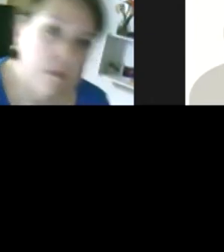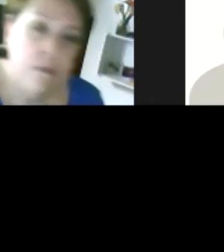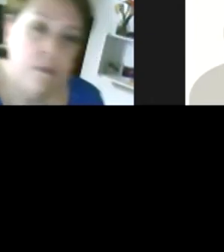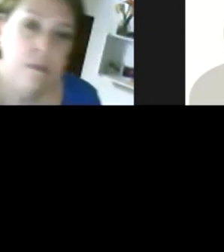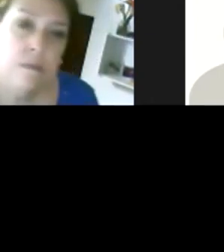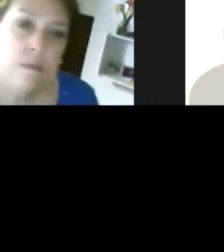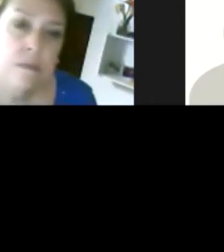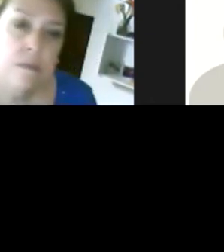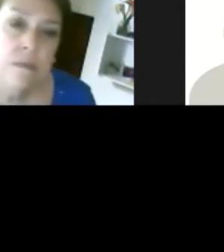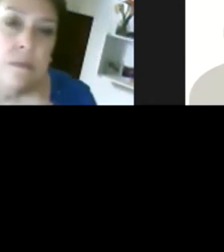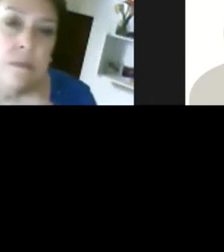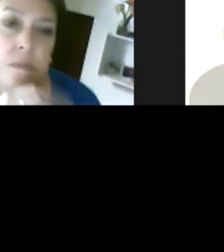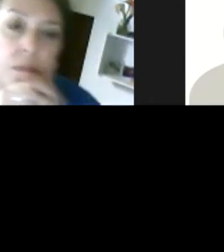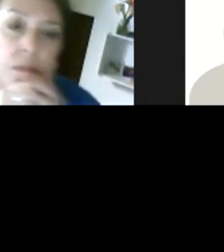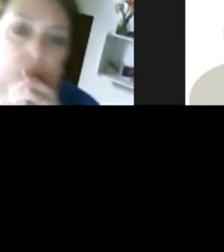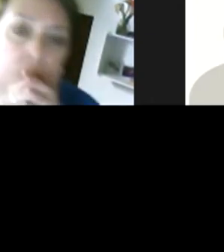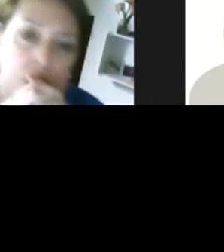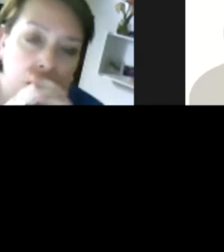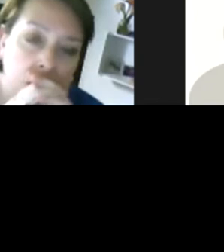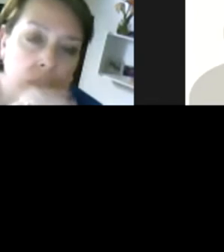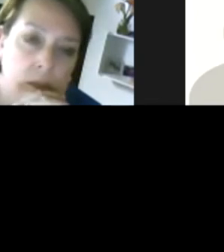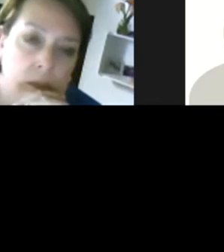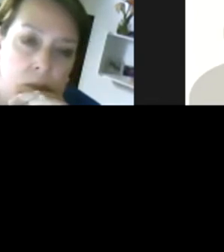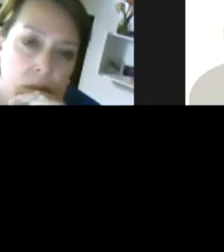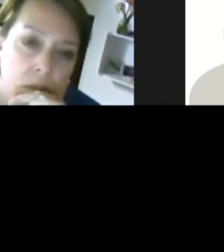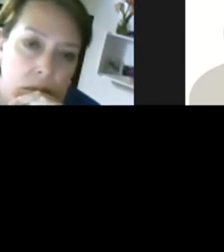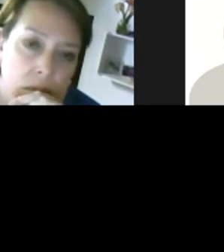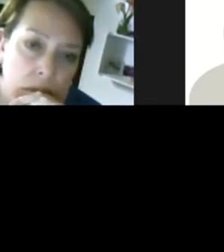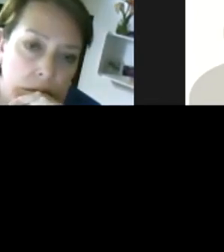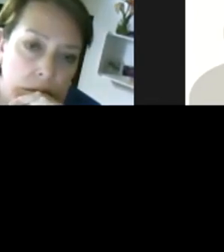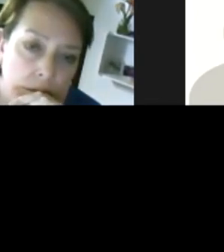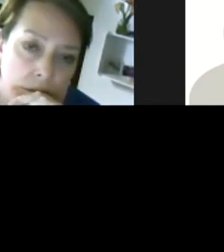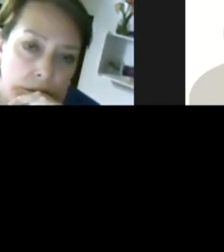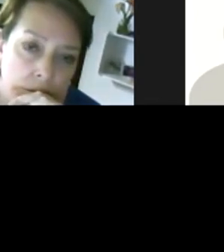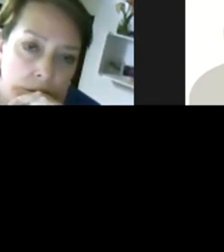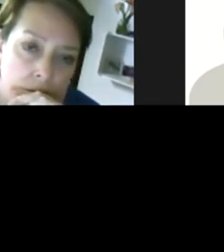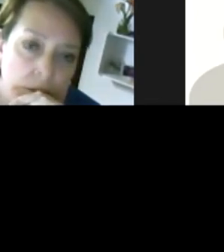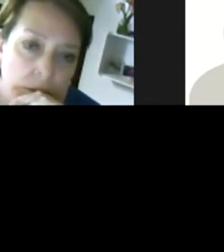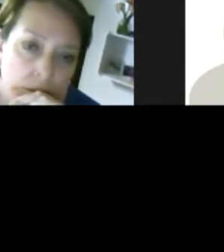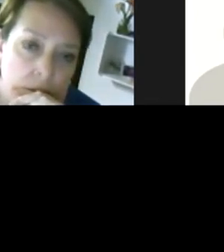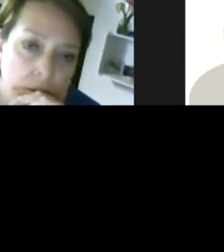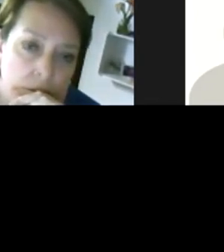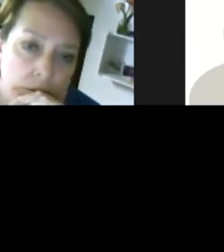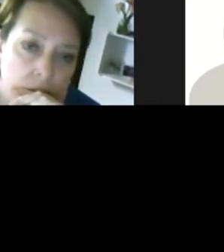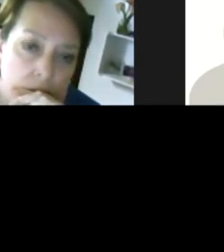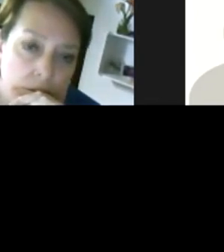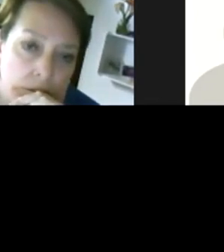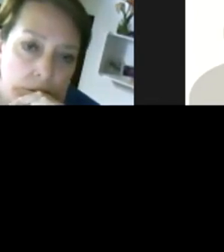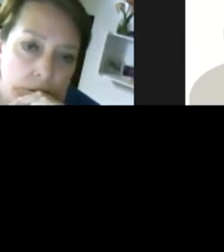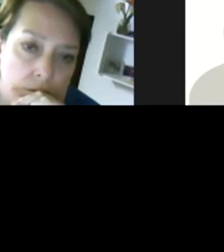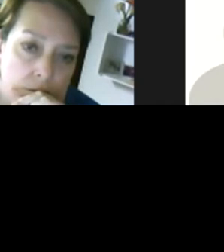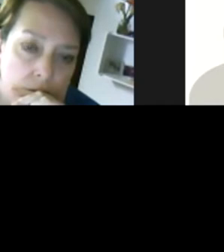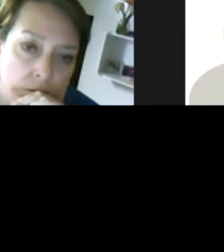hemos venido trabajando desde los CENUR, somos quienes vamos a poder sostener también, no solos ni solas. Evidentemente todo esto